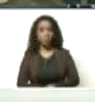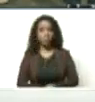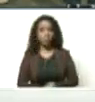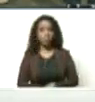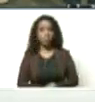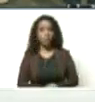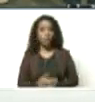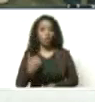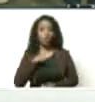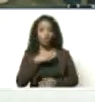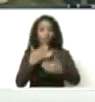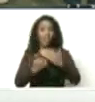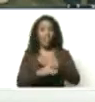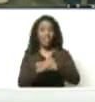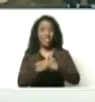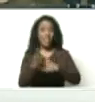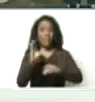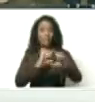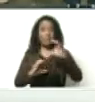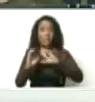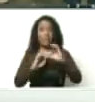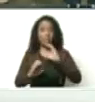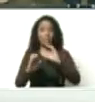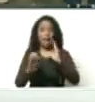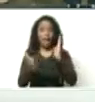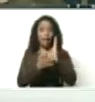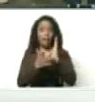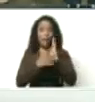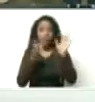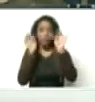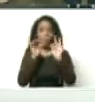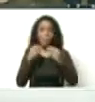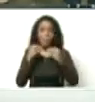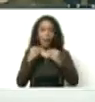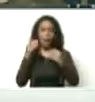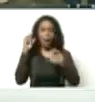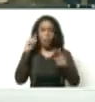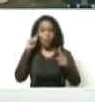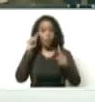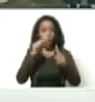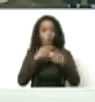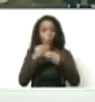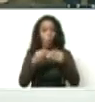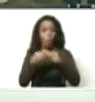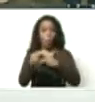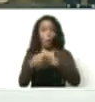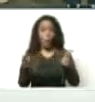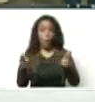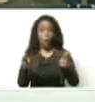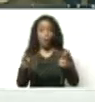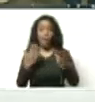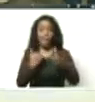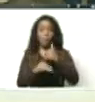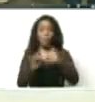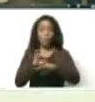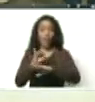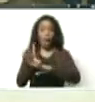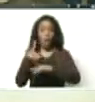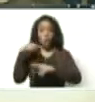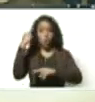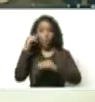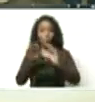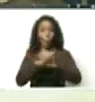estamos avanzando en las ciencias y la técnica para el rendimiento por hectárea y vamos a dejarlo con el